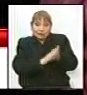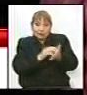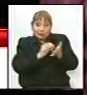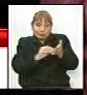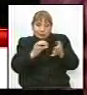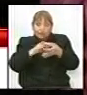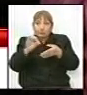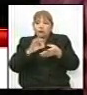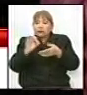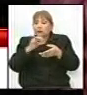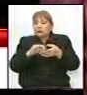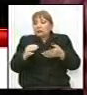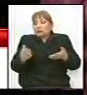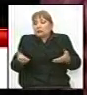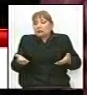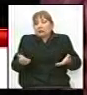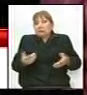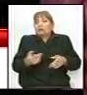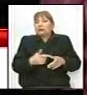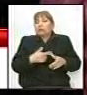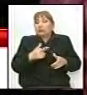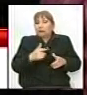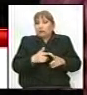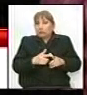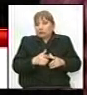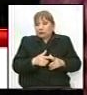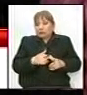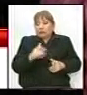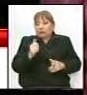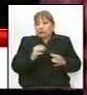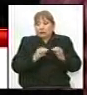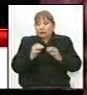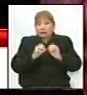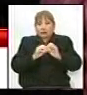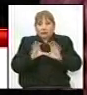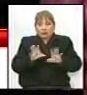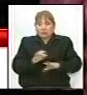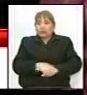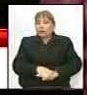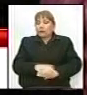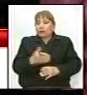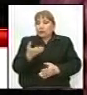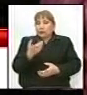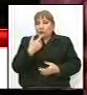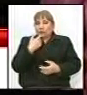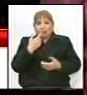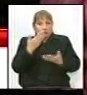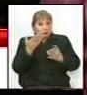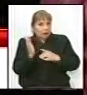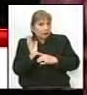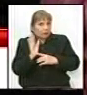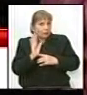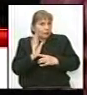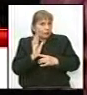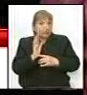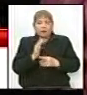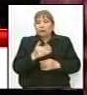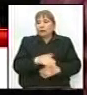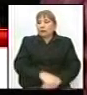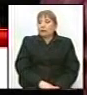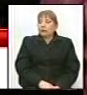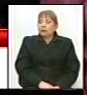conteo. Entonces, esa es una aclaración también que quisiera señalar.